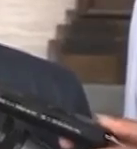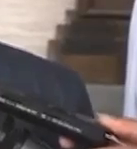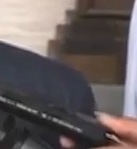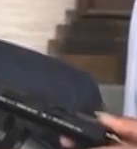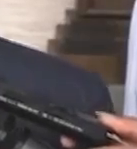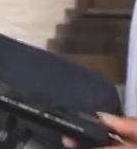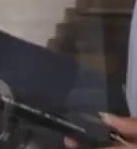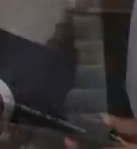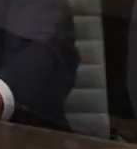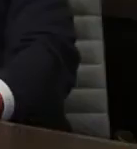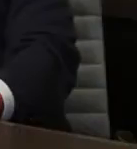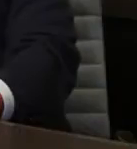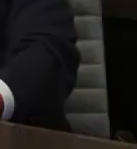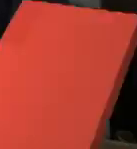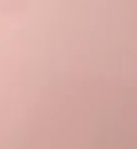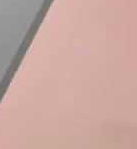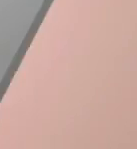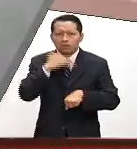Sistema Nacional Anticorrupción.